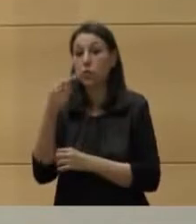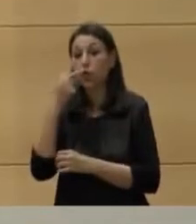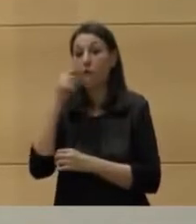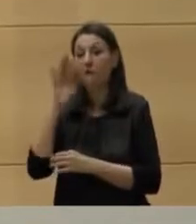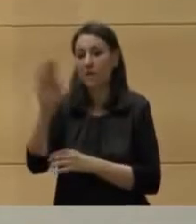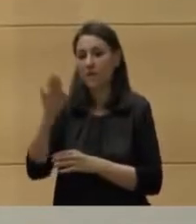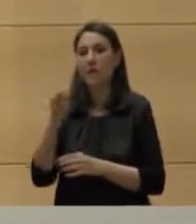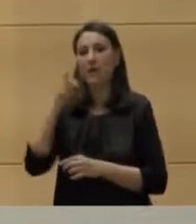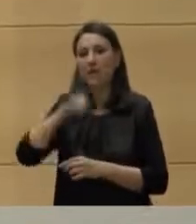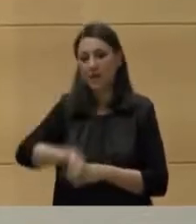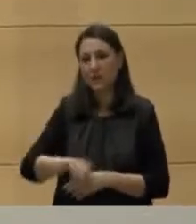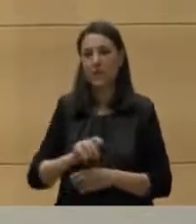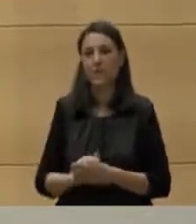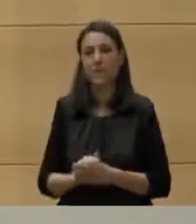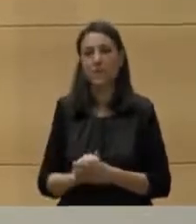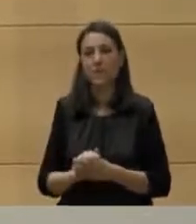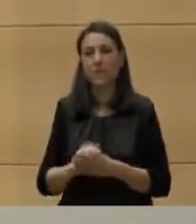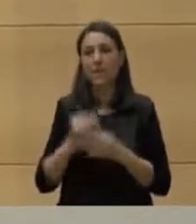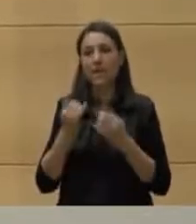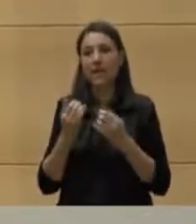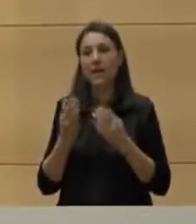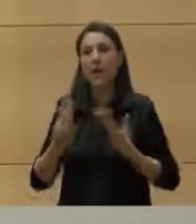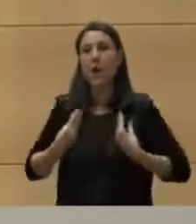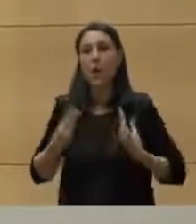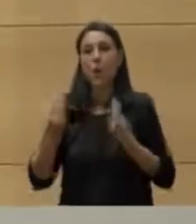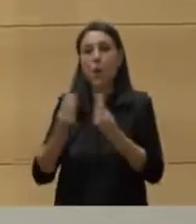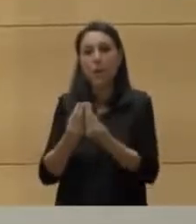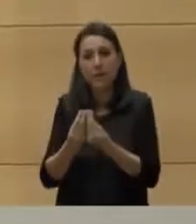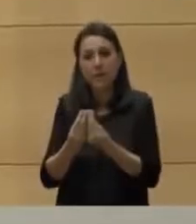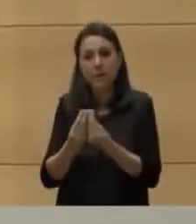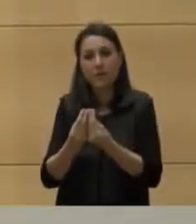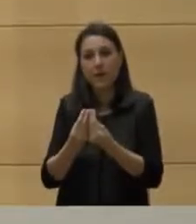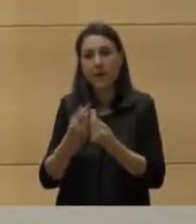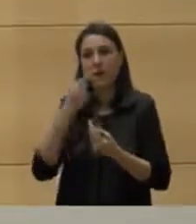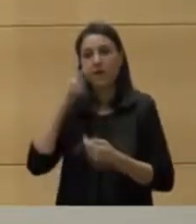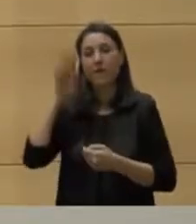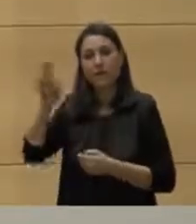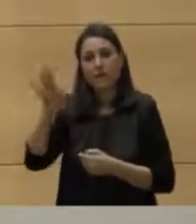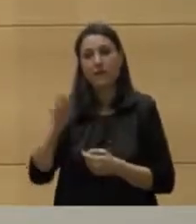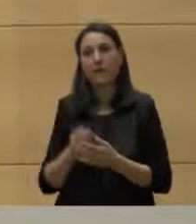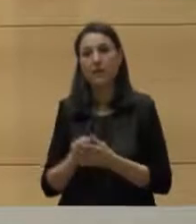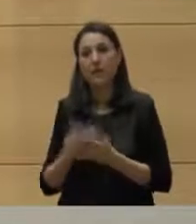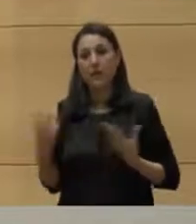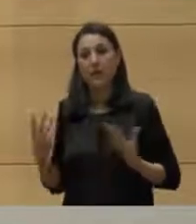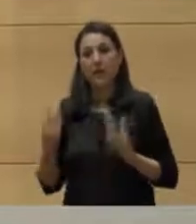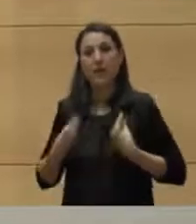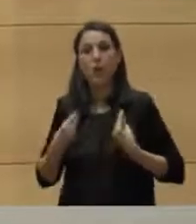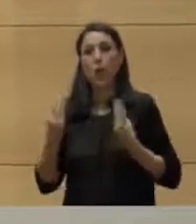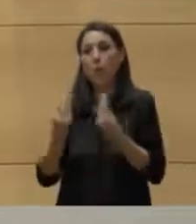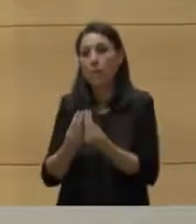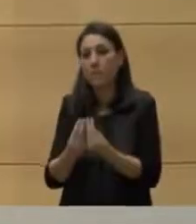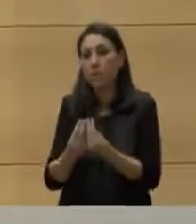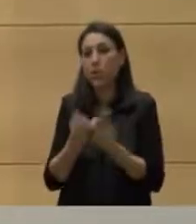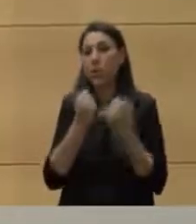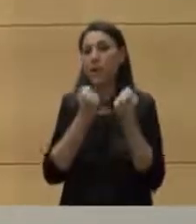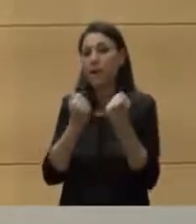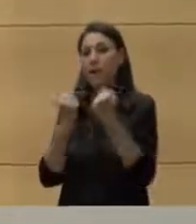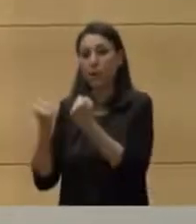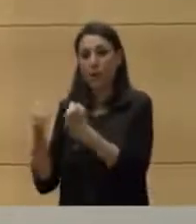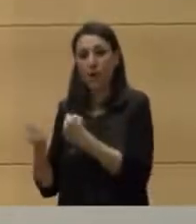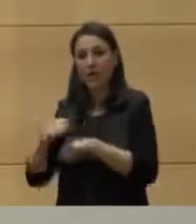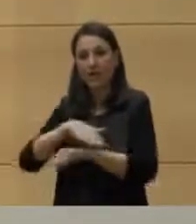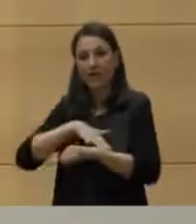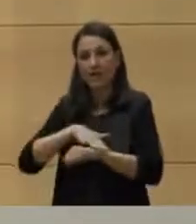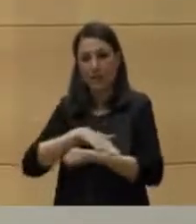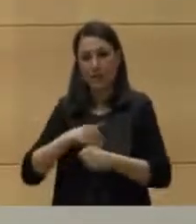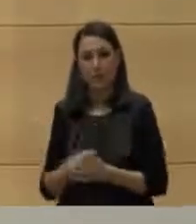probada connivencia con actos fascistas por parte de miembros de las fuerzas y cuerpos de seguridad del Estado. Pero aquí hay a veces